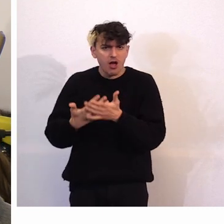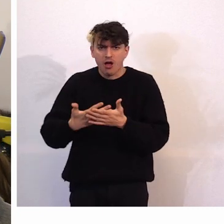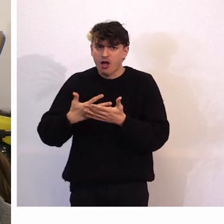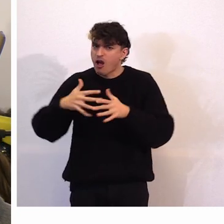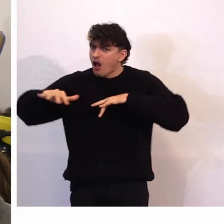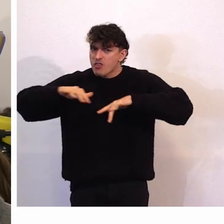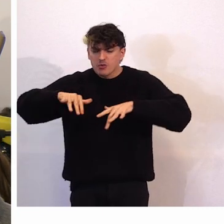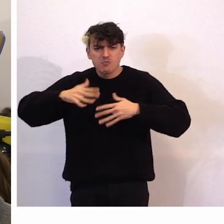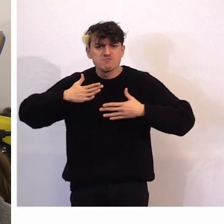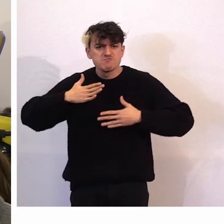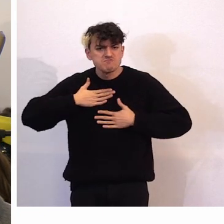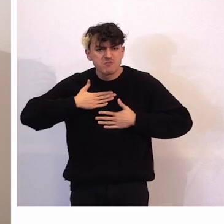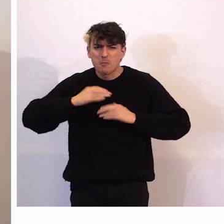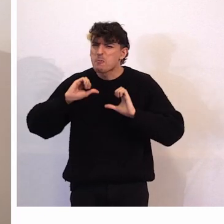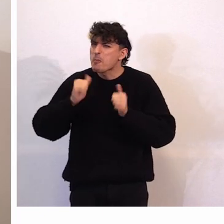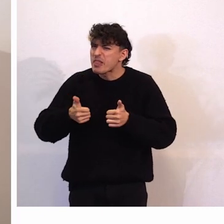realmente cuando nací.